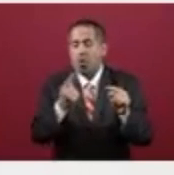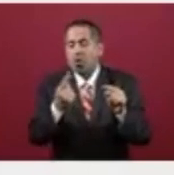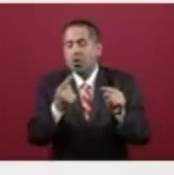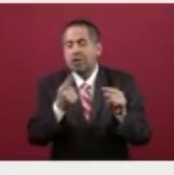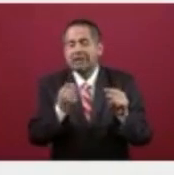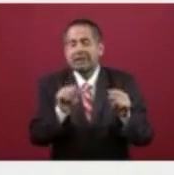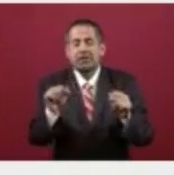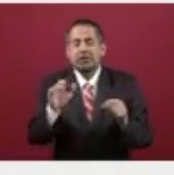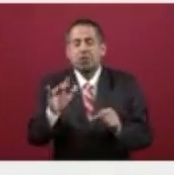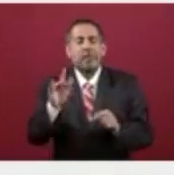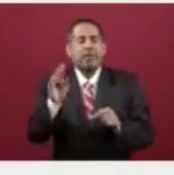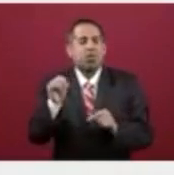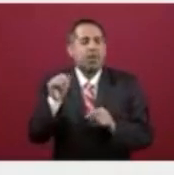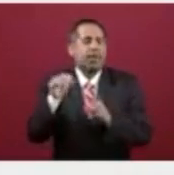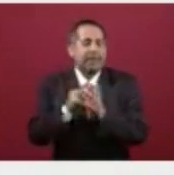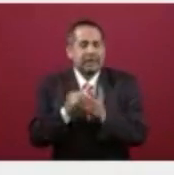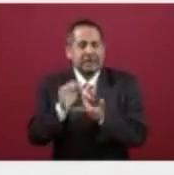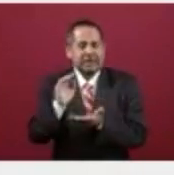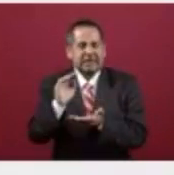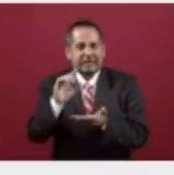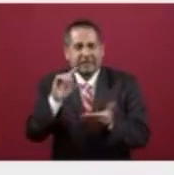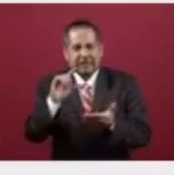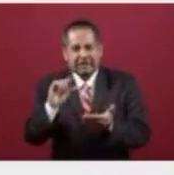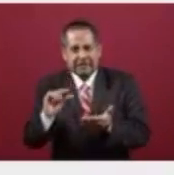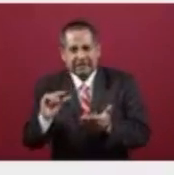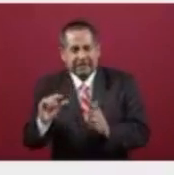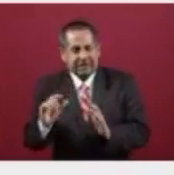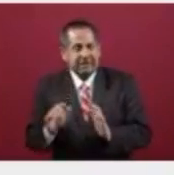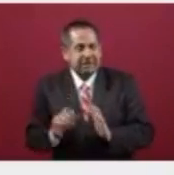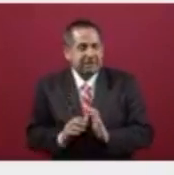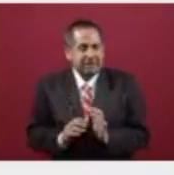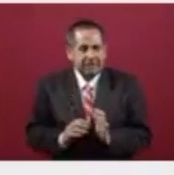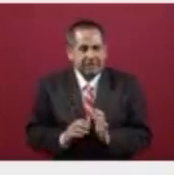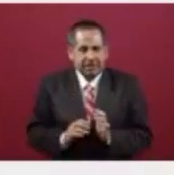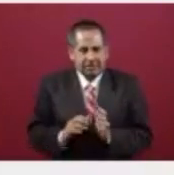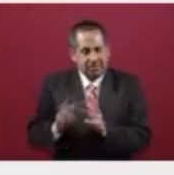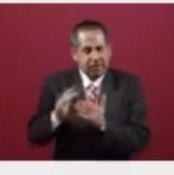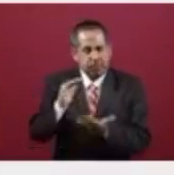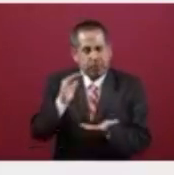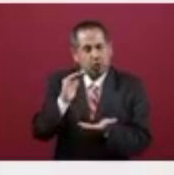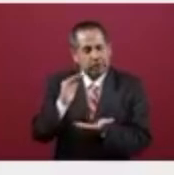1.659.000, unos 660 para números cerrados.